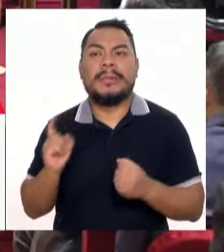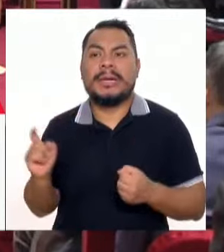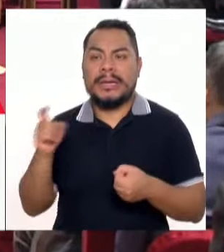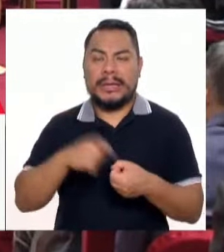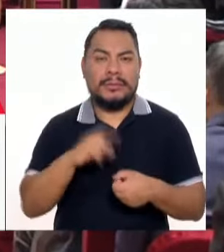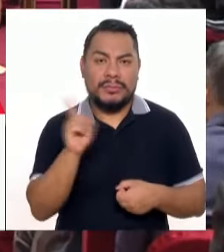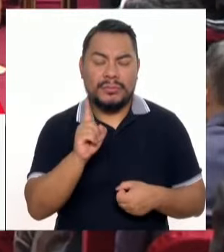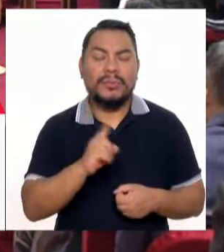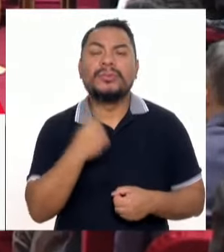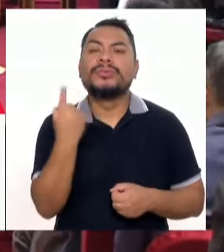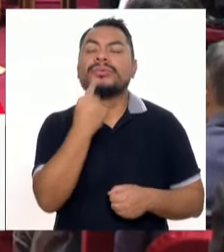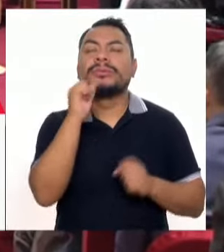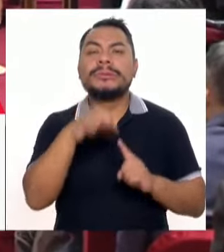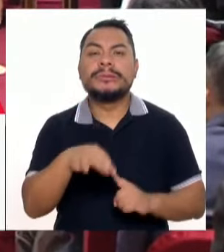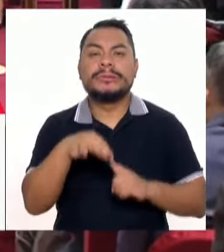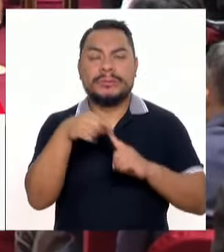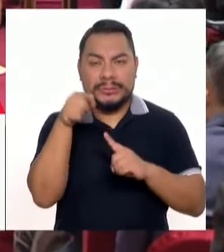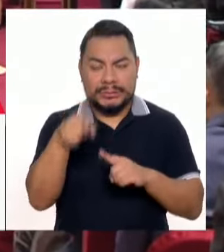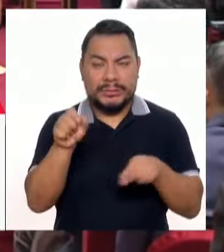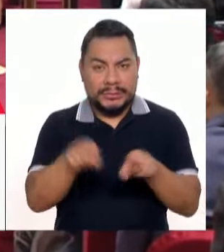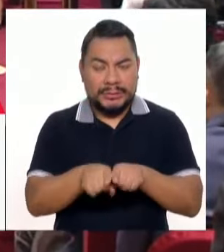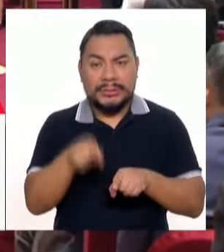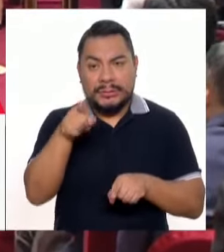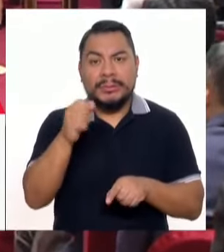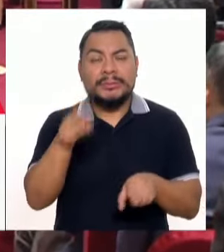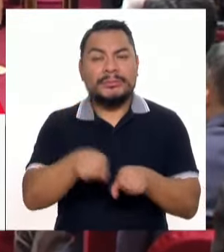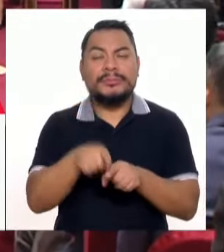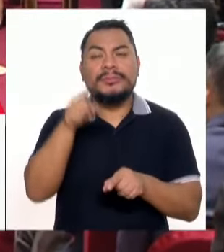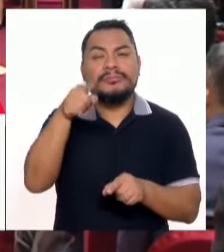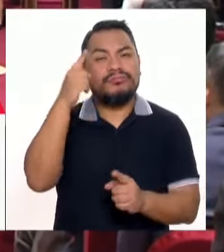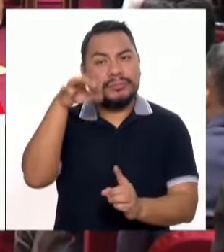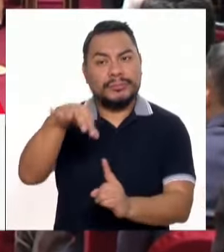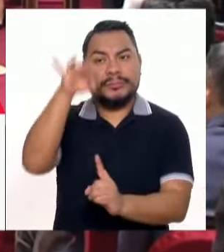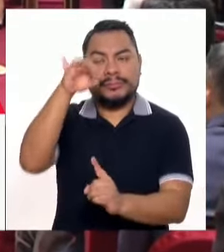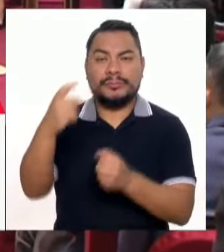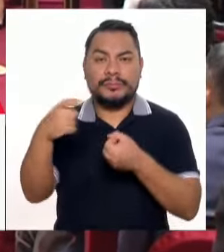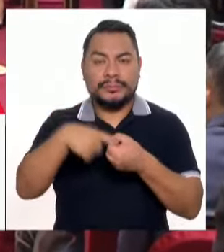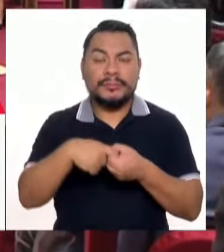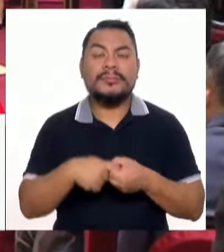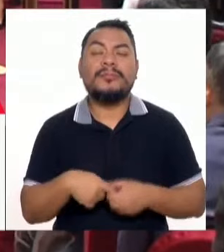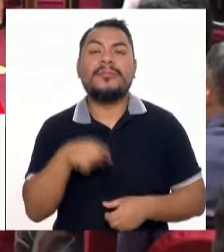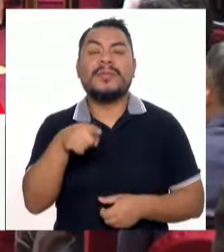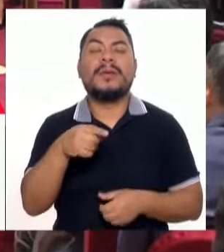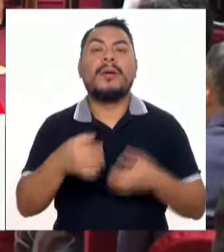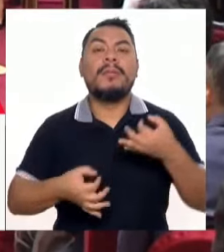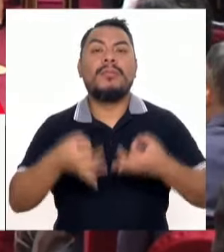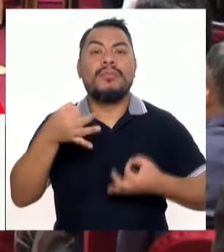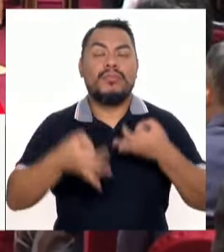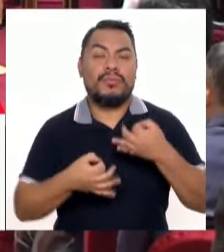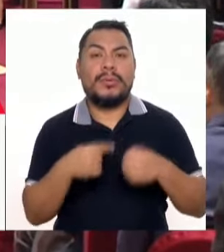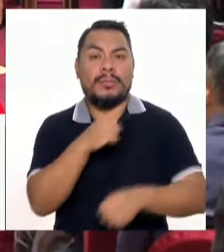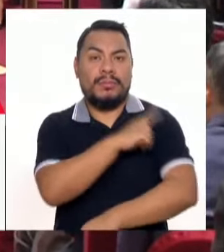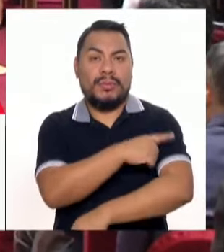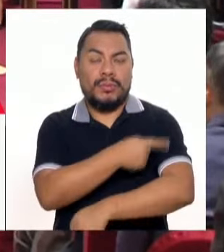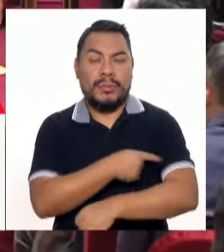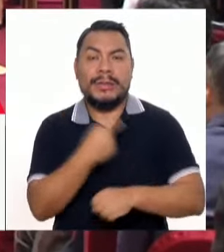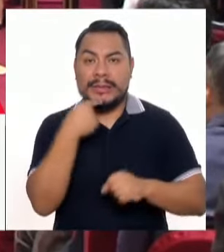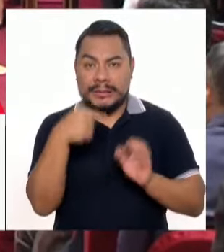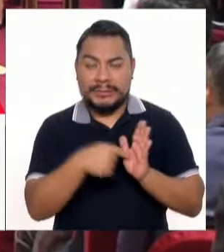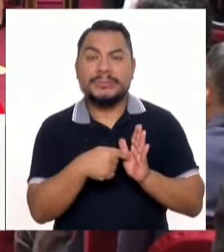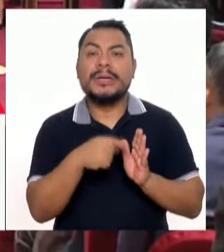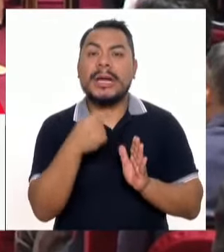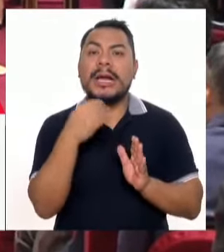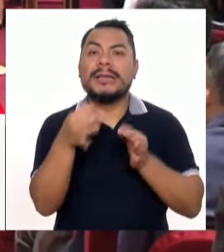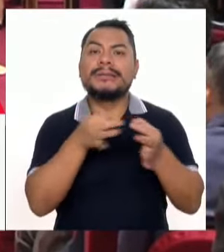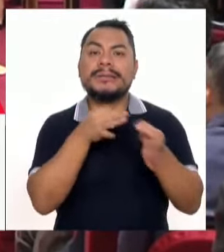con excepción de la militar y la arbitral. La Ley Orgánica del Poder Judicial determina además la estructura del Poder